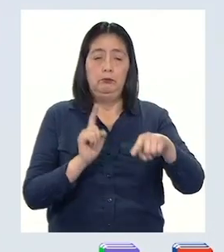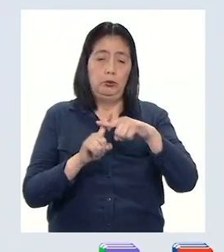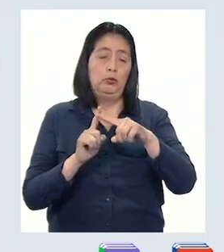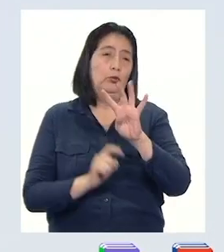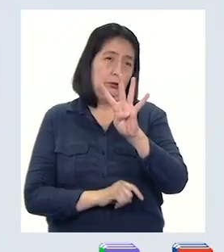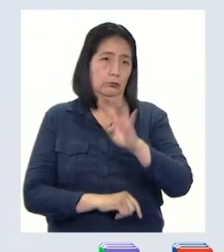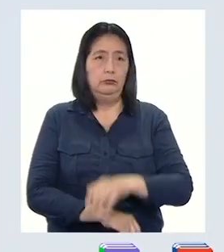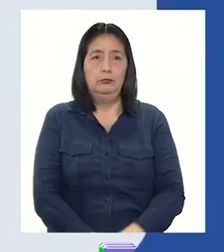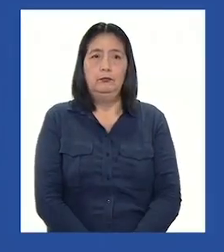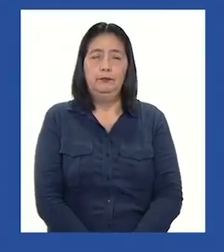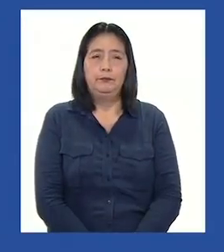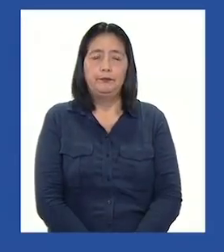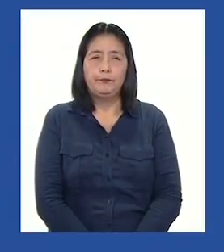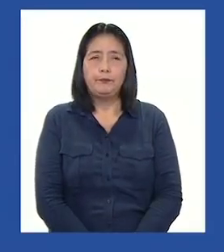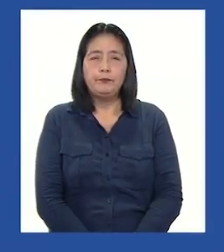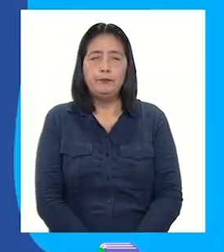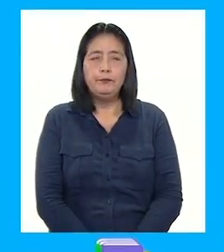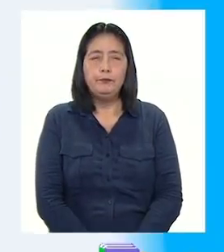4.